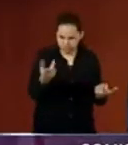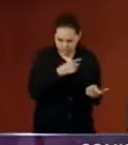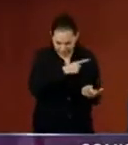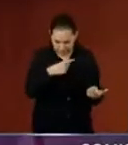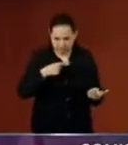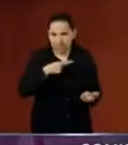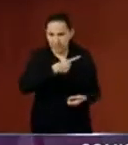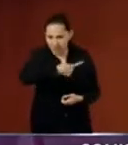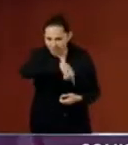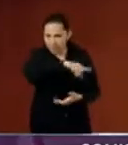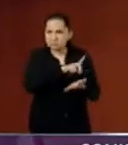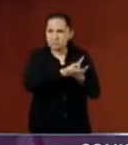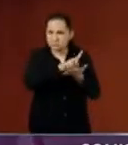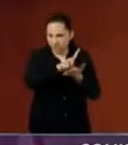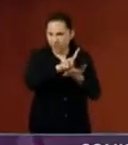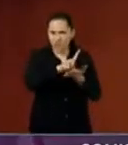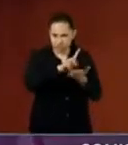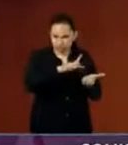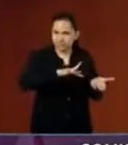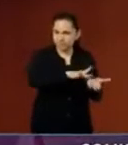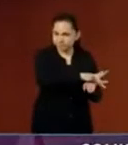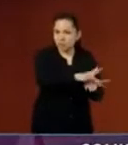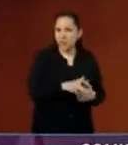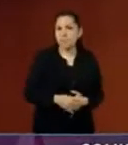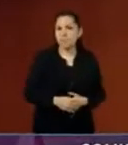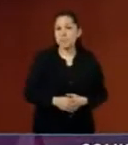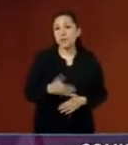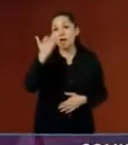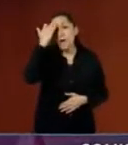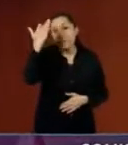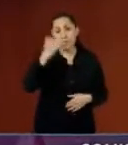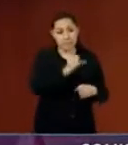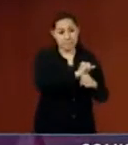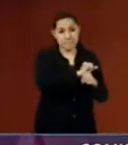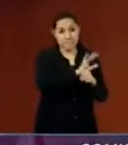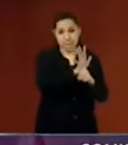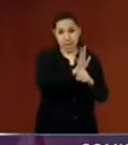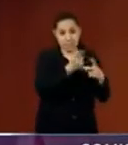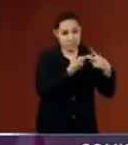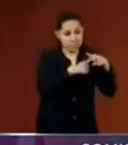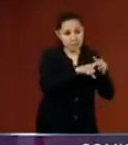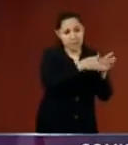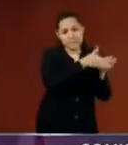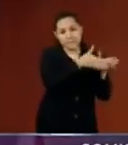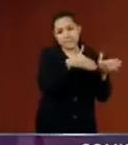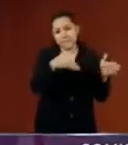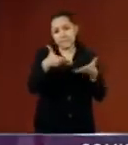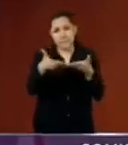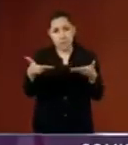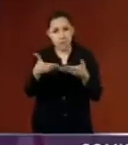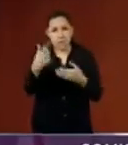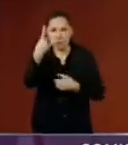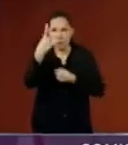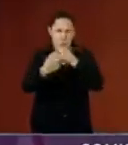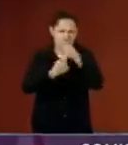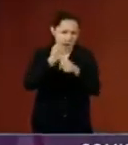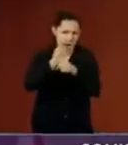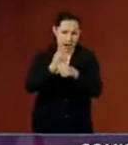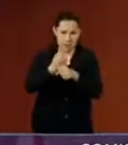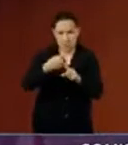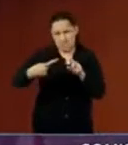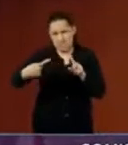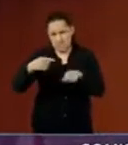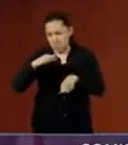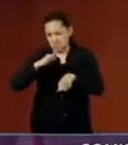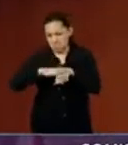la pandemia, los estragos económicos y sanitarios continúan afectando de manera más cruda